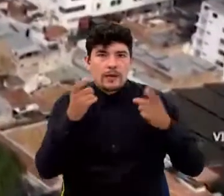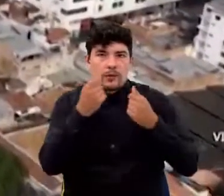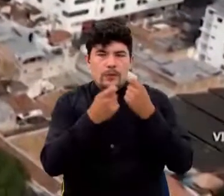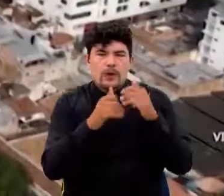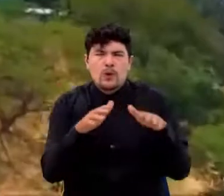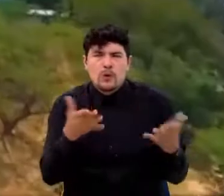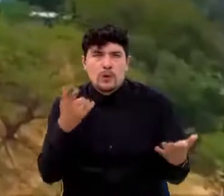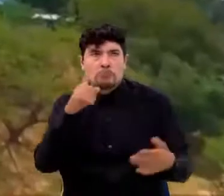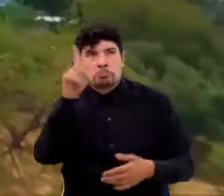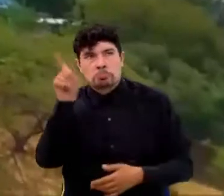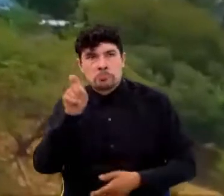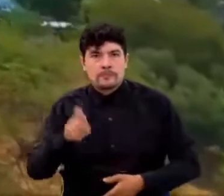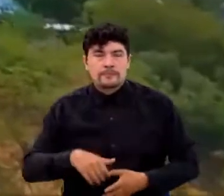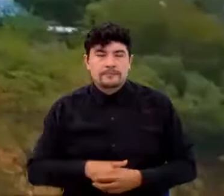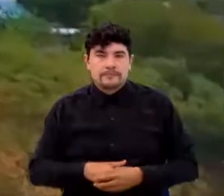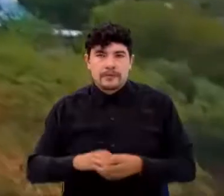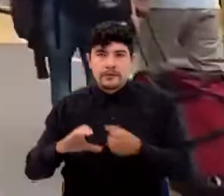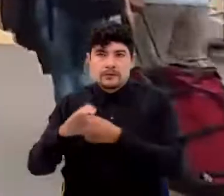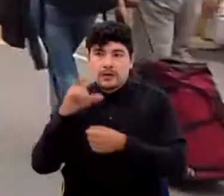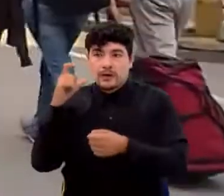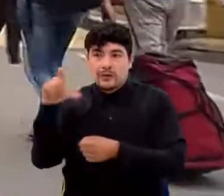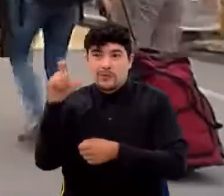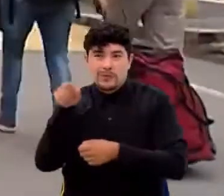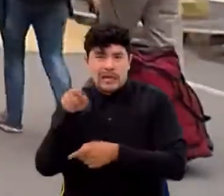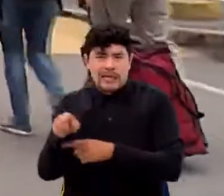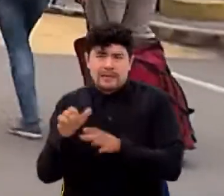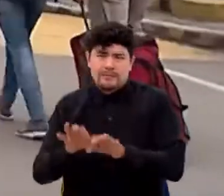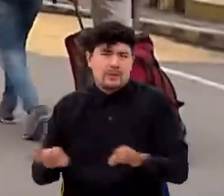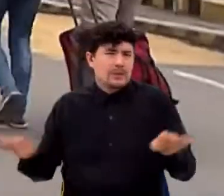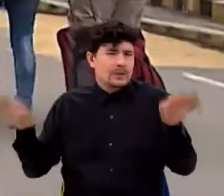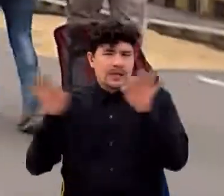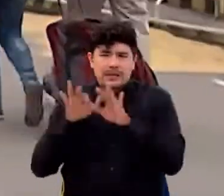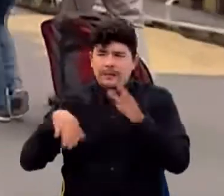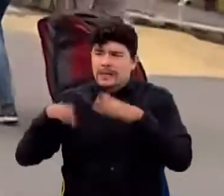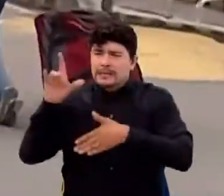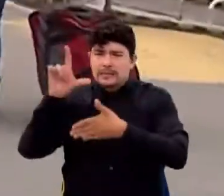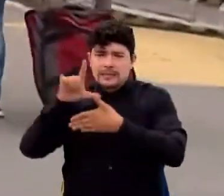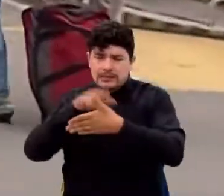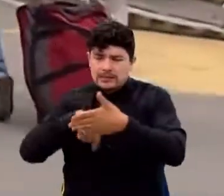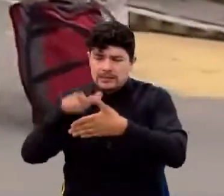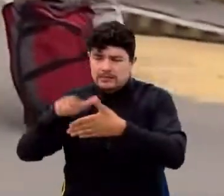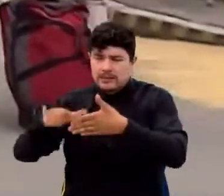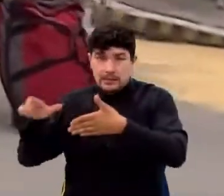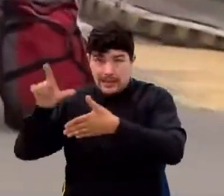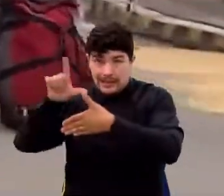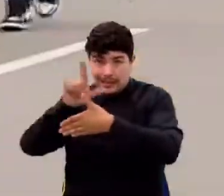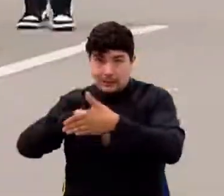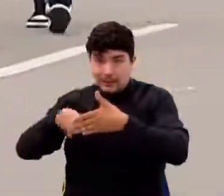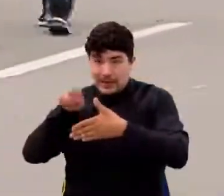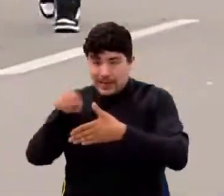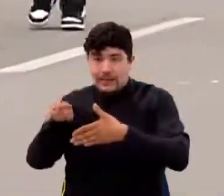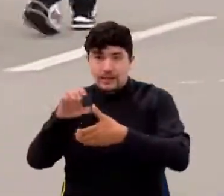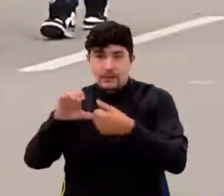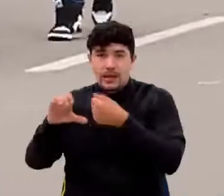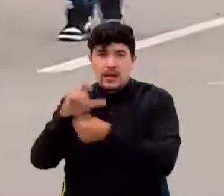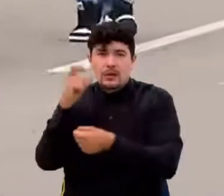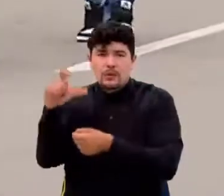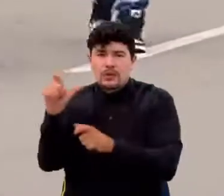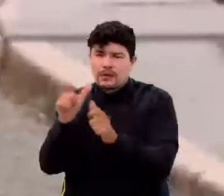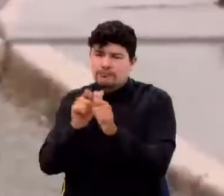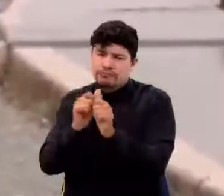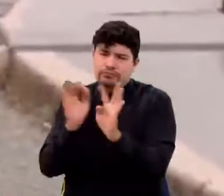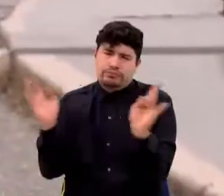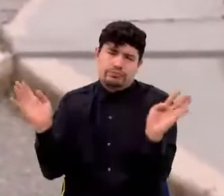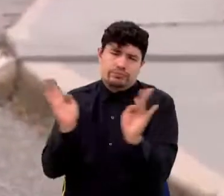Cúcuta ha sido uno de los puertos binacionales con más tráfico de turistas en Latinoamérica. Es por eso que la reapertura sustancial de la frontera ofrece